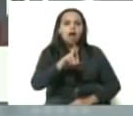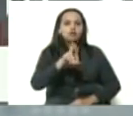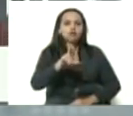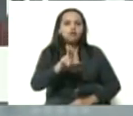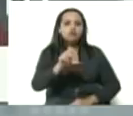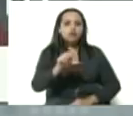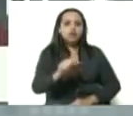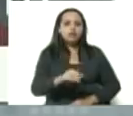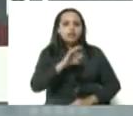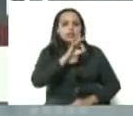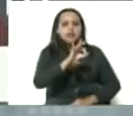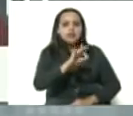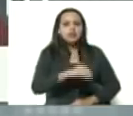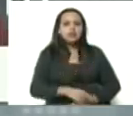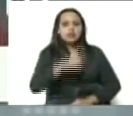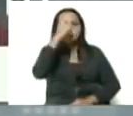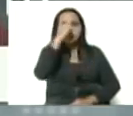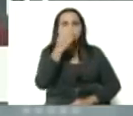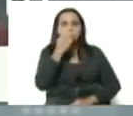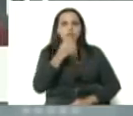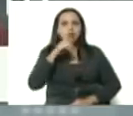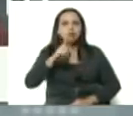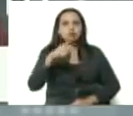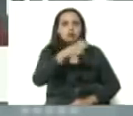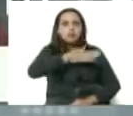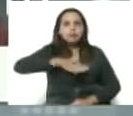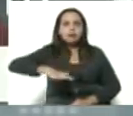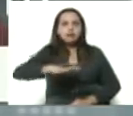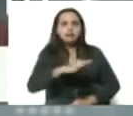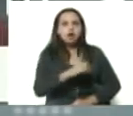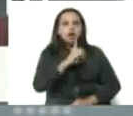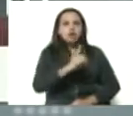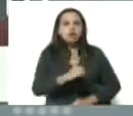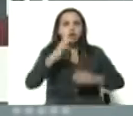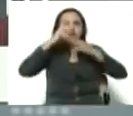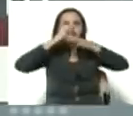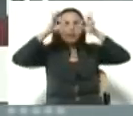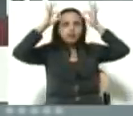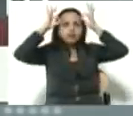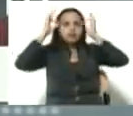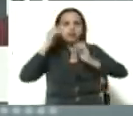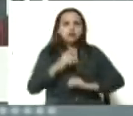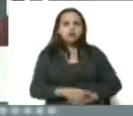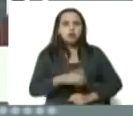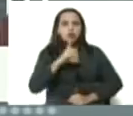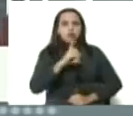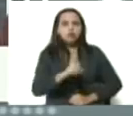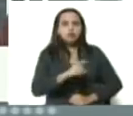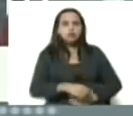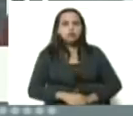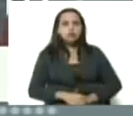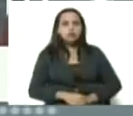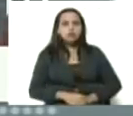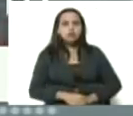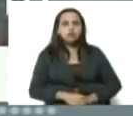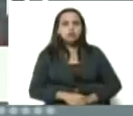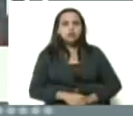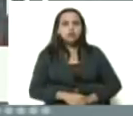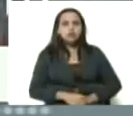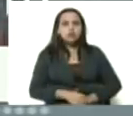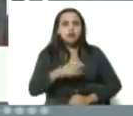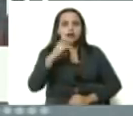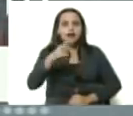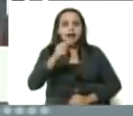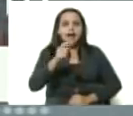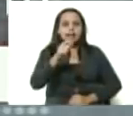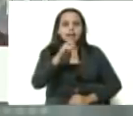de Zamora, 1 de Plaza, 1 de Andrés Bello, 1 de Latillo y 4 son casos del